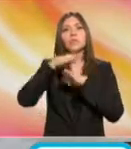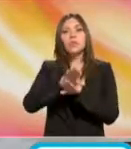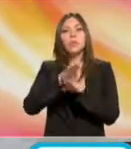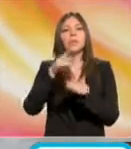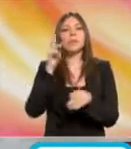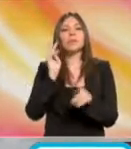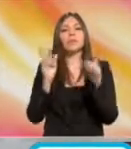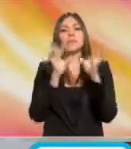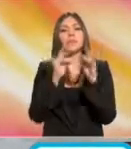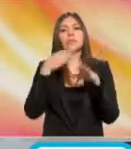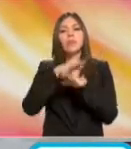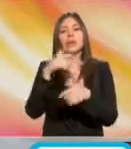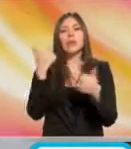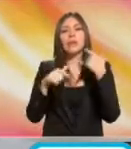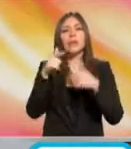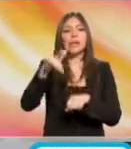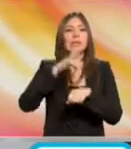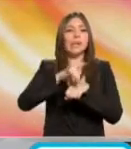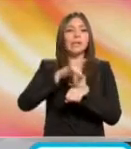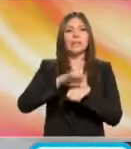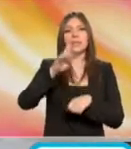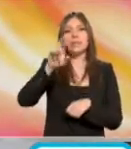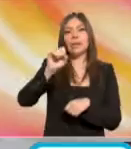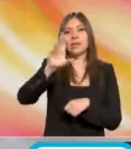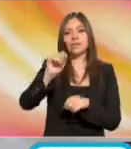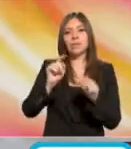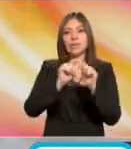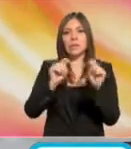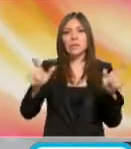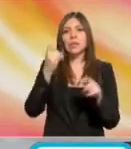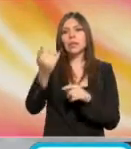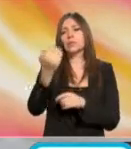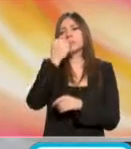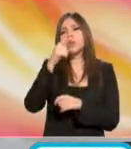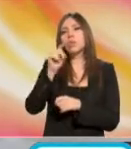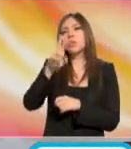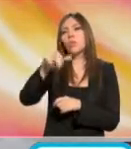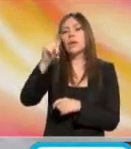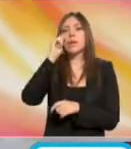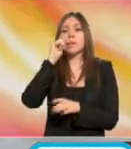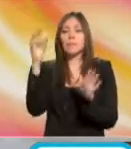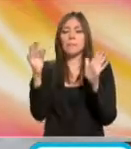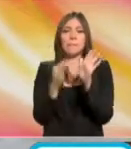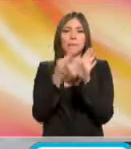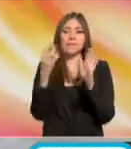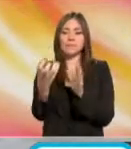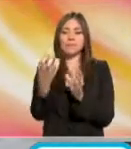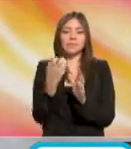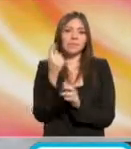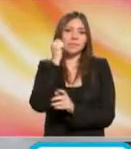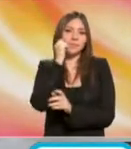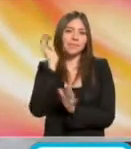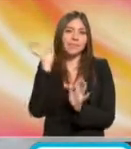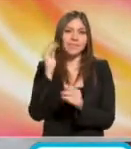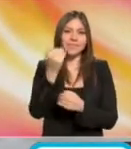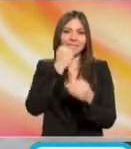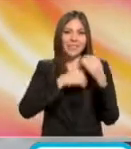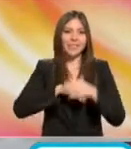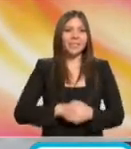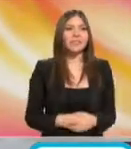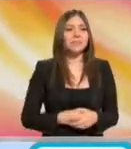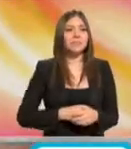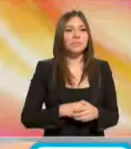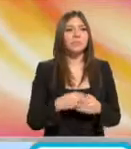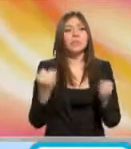intolerancia a Claro. ella. Un queso fresco en Tlaxcala y además nos comemos ese atún aunque nos espinemos la mano, ¿no? No estaría mal. Y también el santuario de